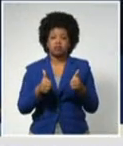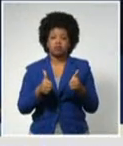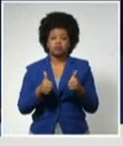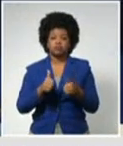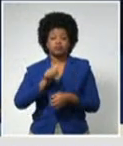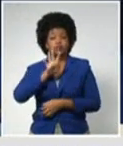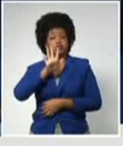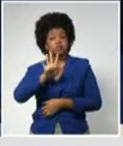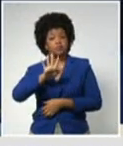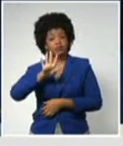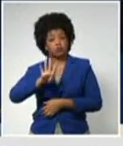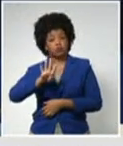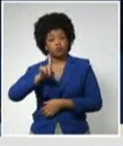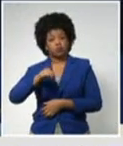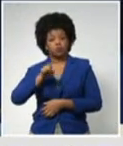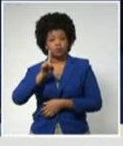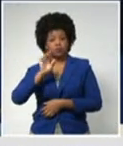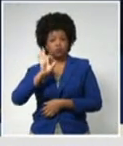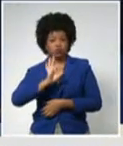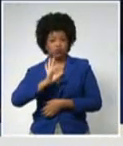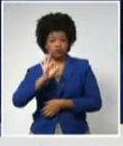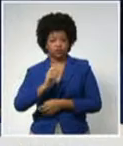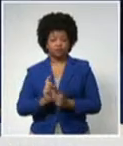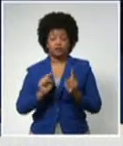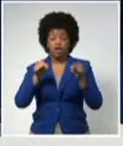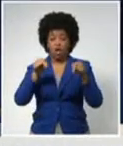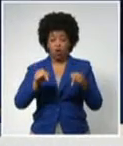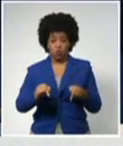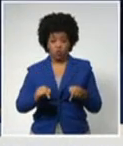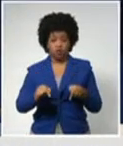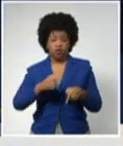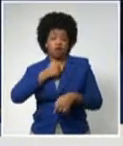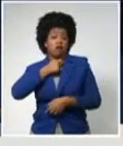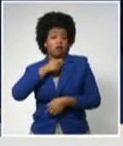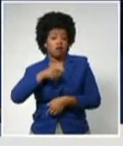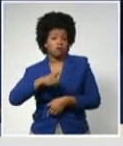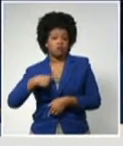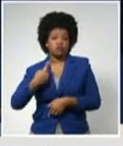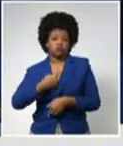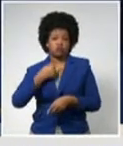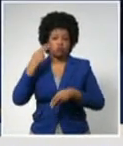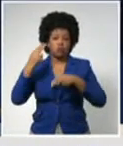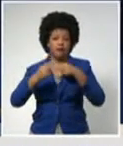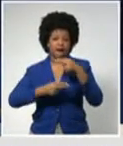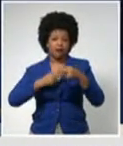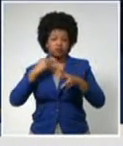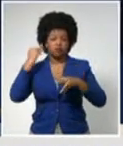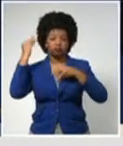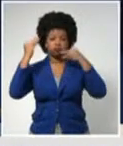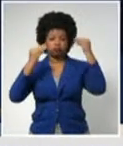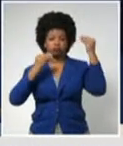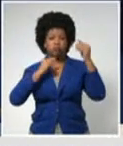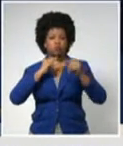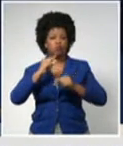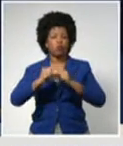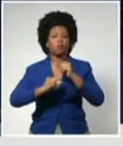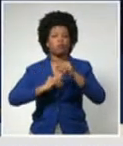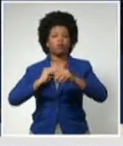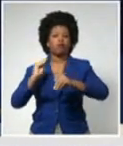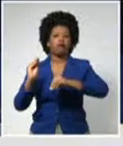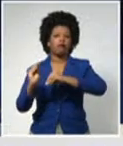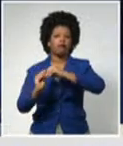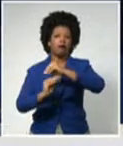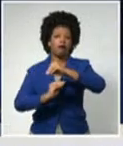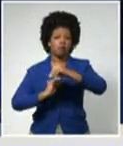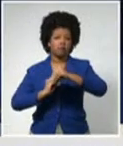54,1%. Ahora, si hacemos este análisis, que es algo que son patrones que van cambiando, si hacemos